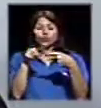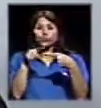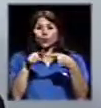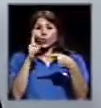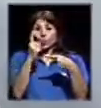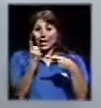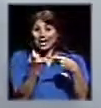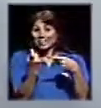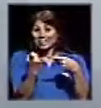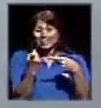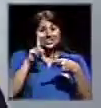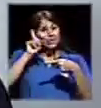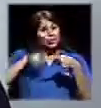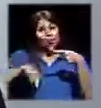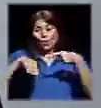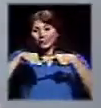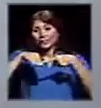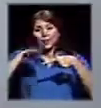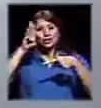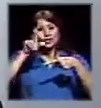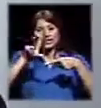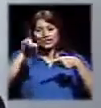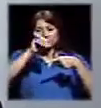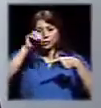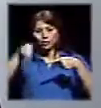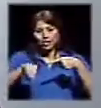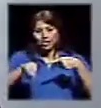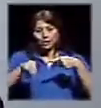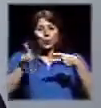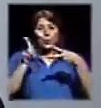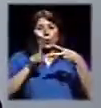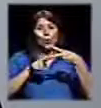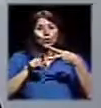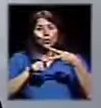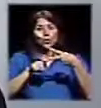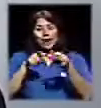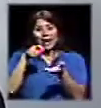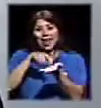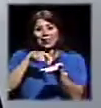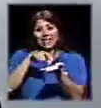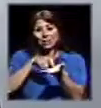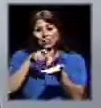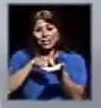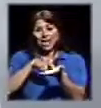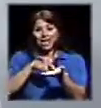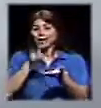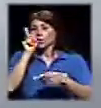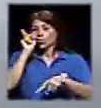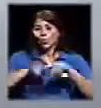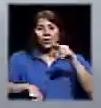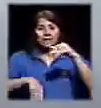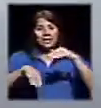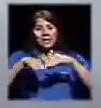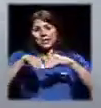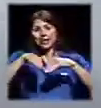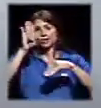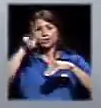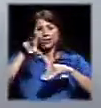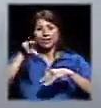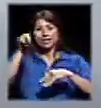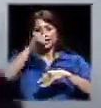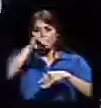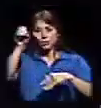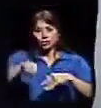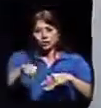producción. Y el otro criterio es que la deuda no debía ser mayor del 30%. De manera